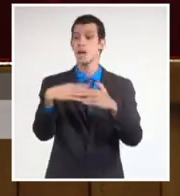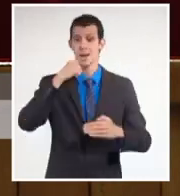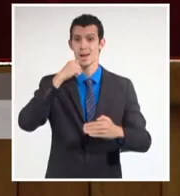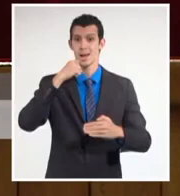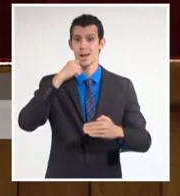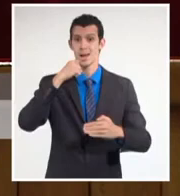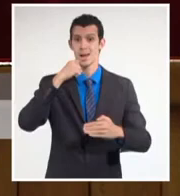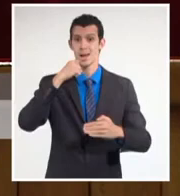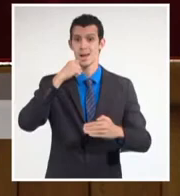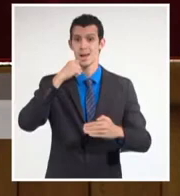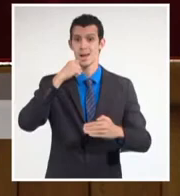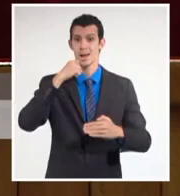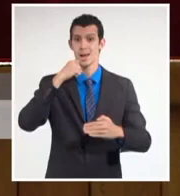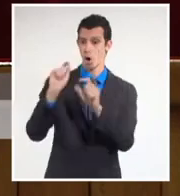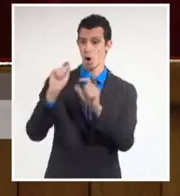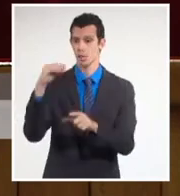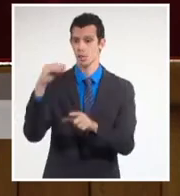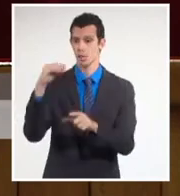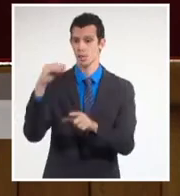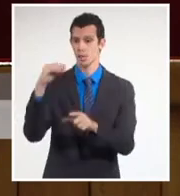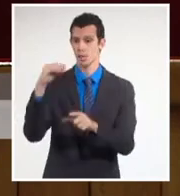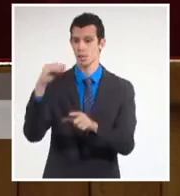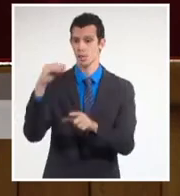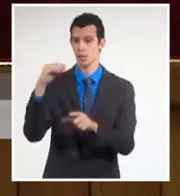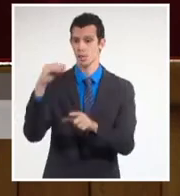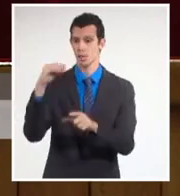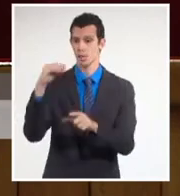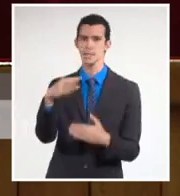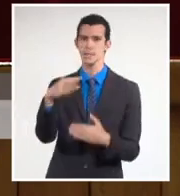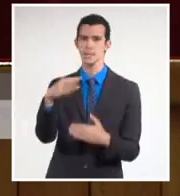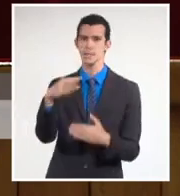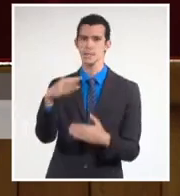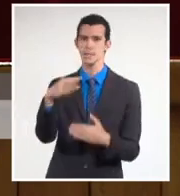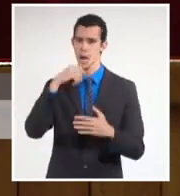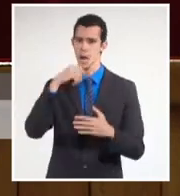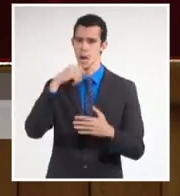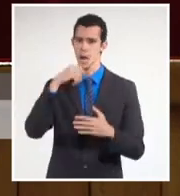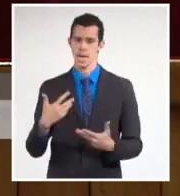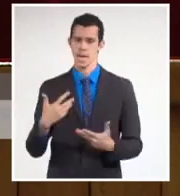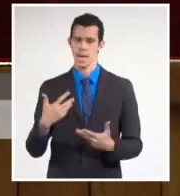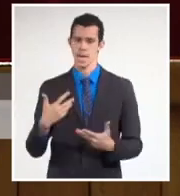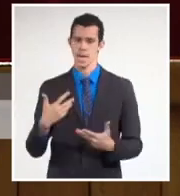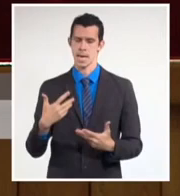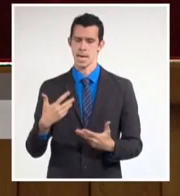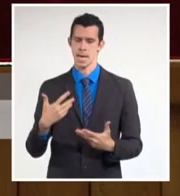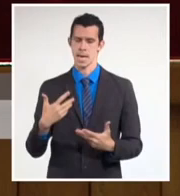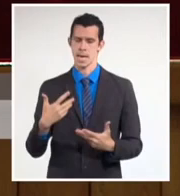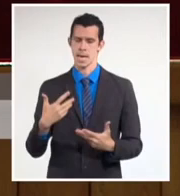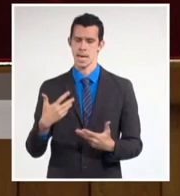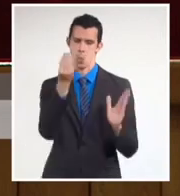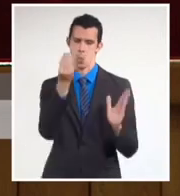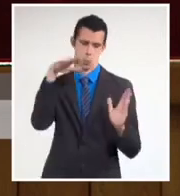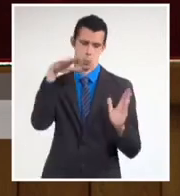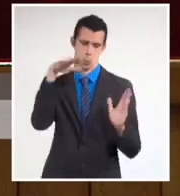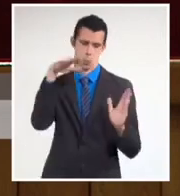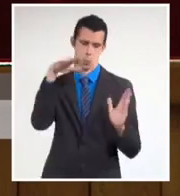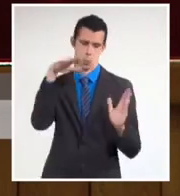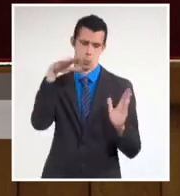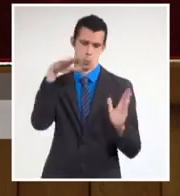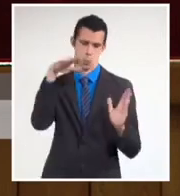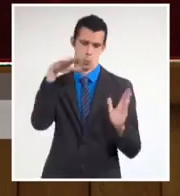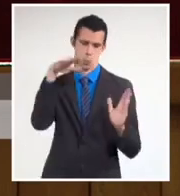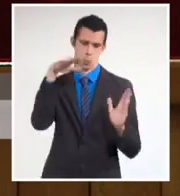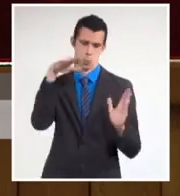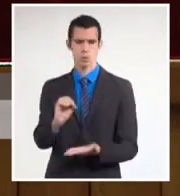incremento de costo a esa tarifa. Ni hemos incrementado el precio del combustible en la venta minorista en los cupés, con